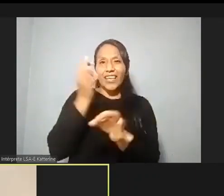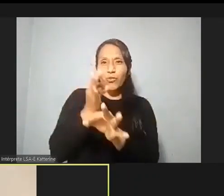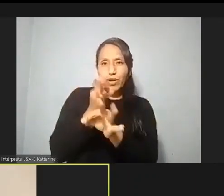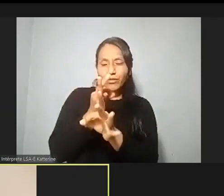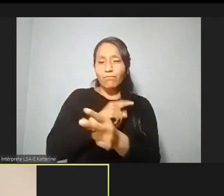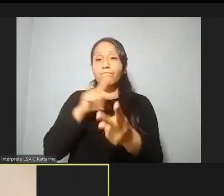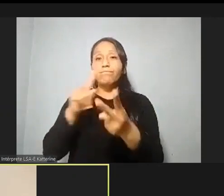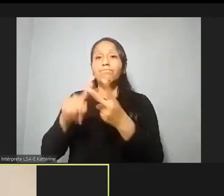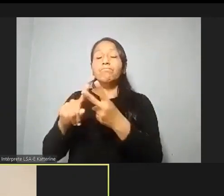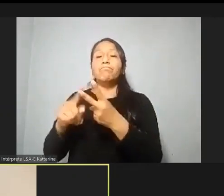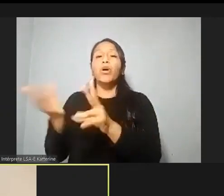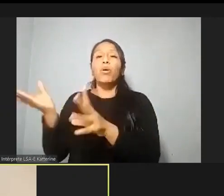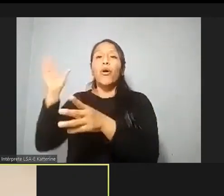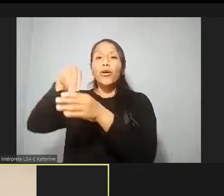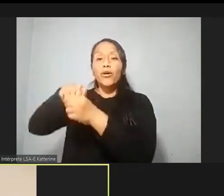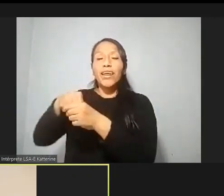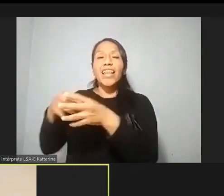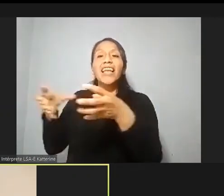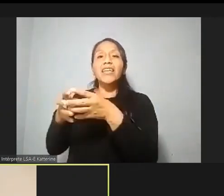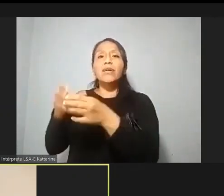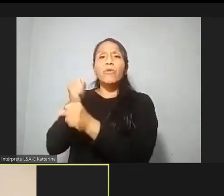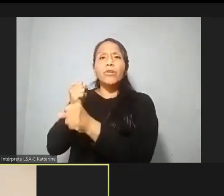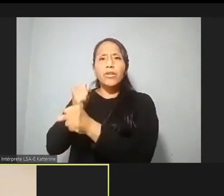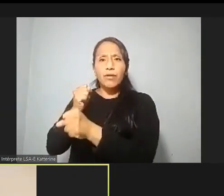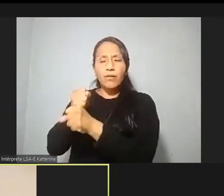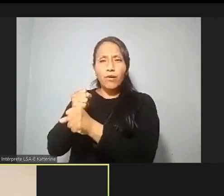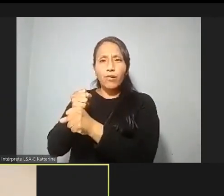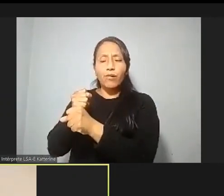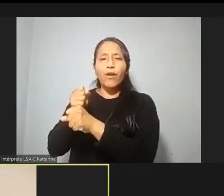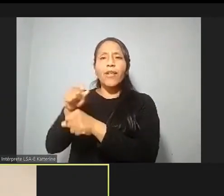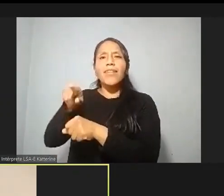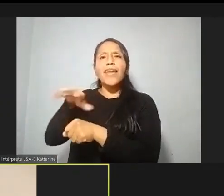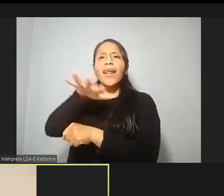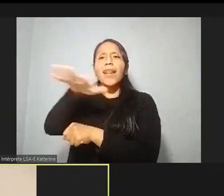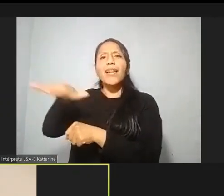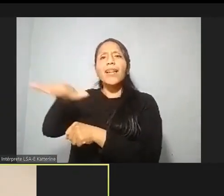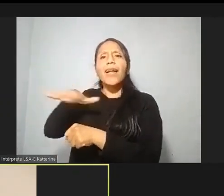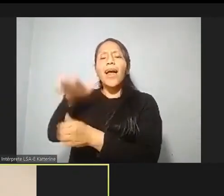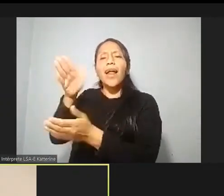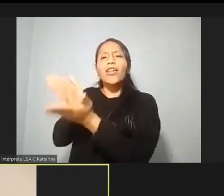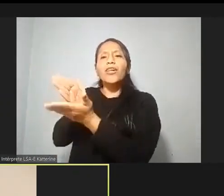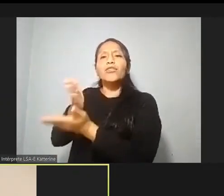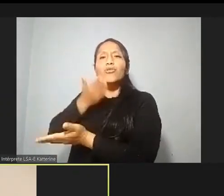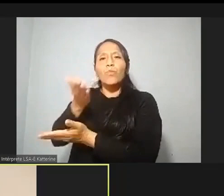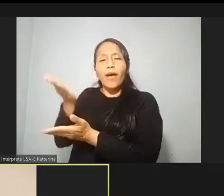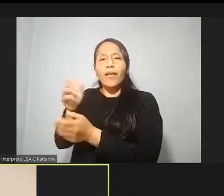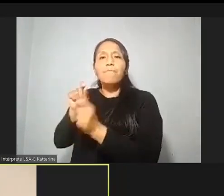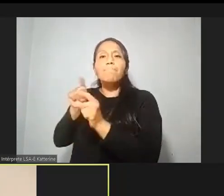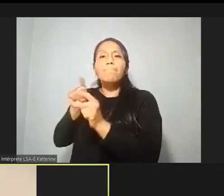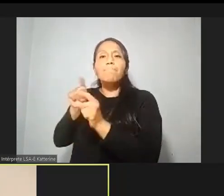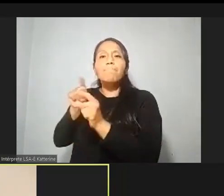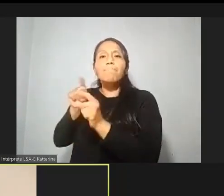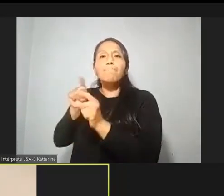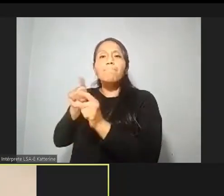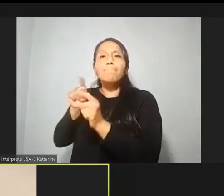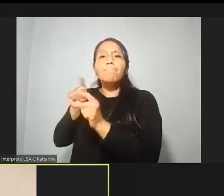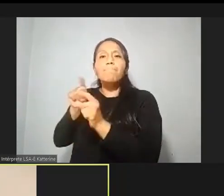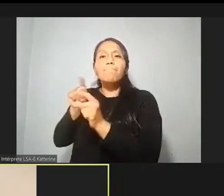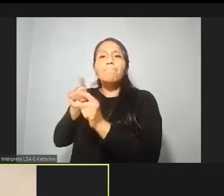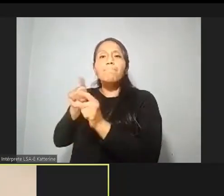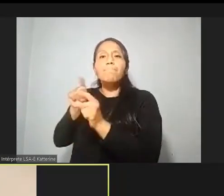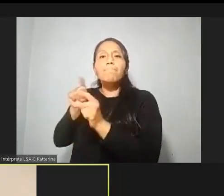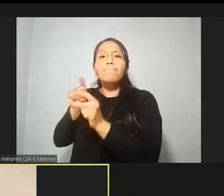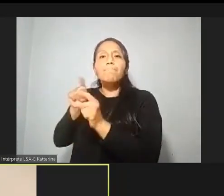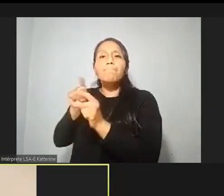como integrante del equipo de trabajo del área de derechos humanos de dicha institución. Titulé mi